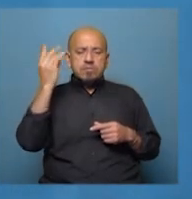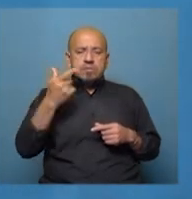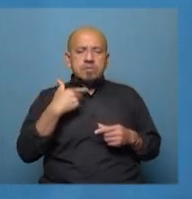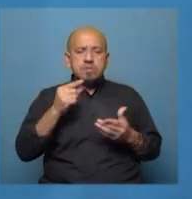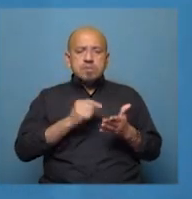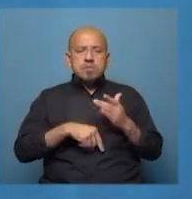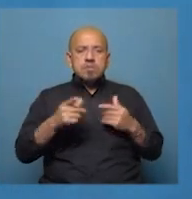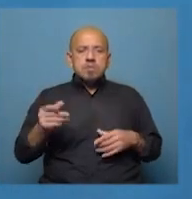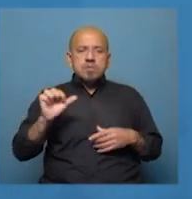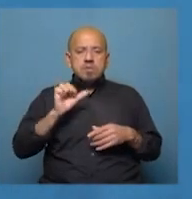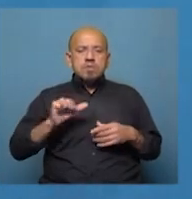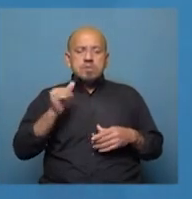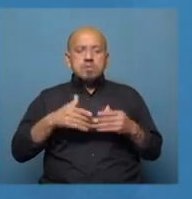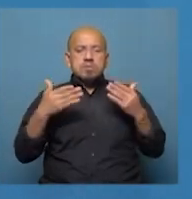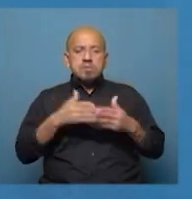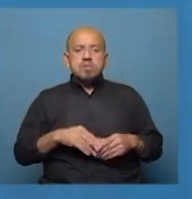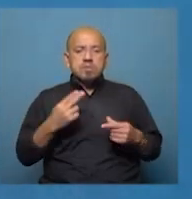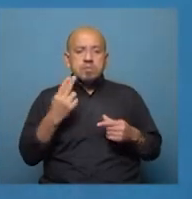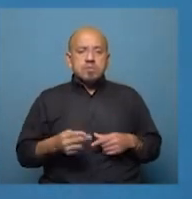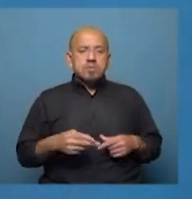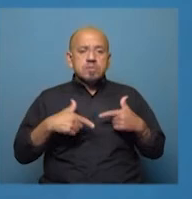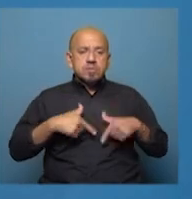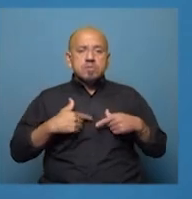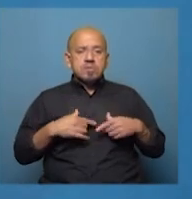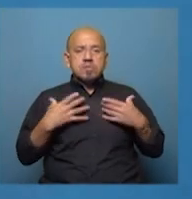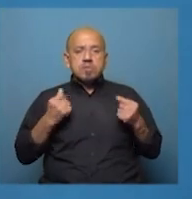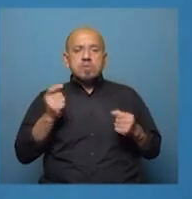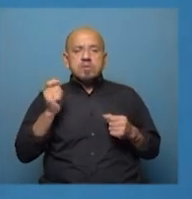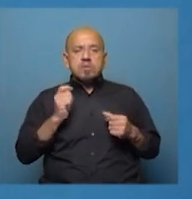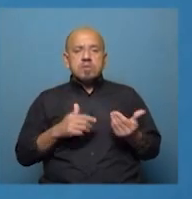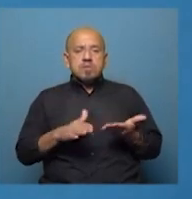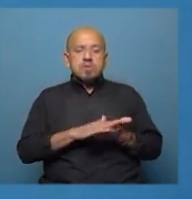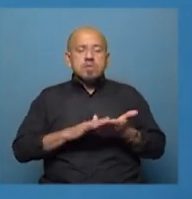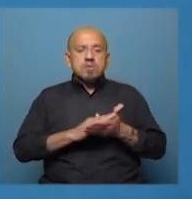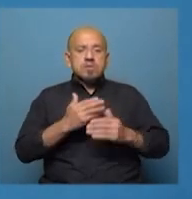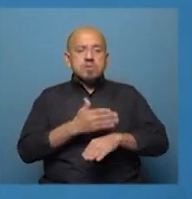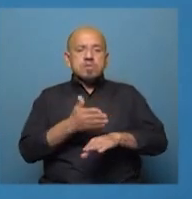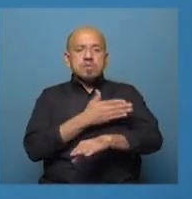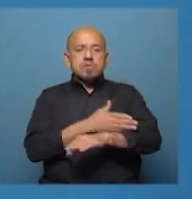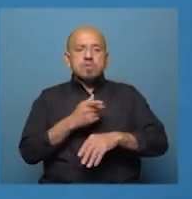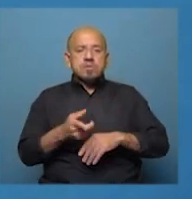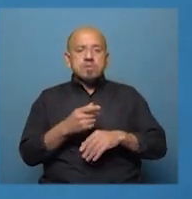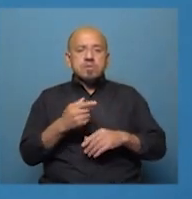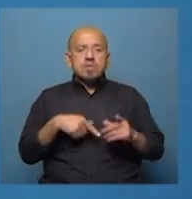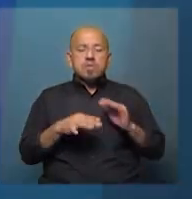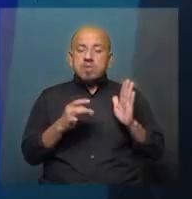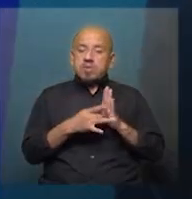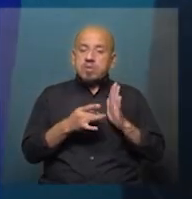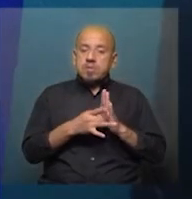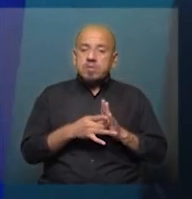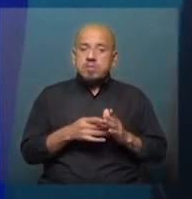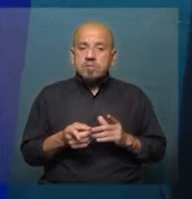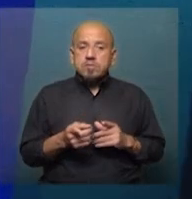empresa portuaria sin habilitación del Ministerio de salud pública sin ningún tipo de antecedente en un rubro que es sumamente calificado